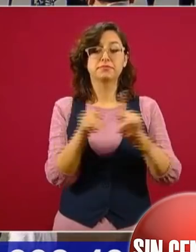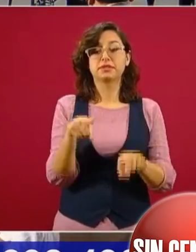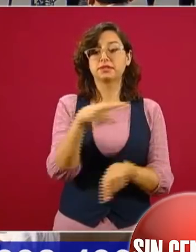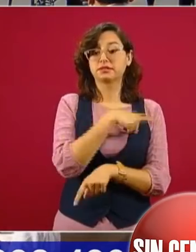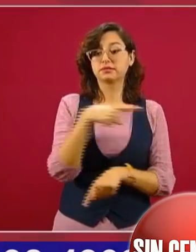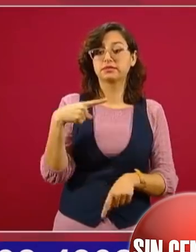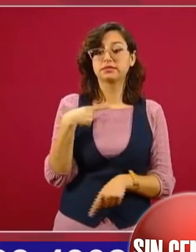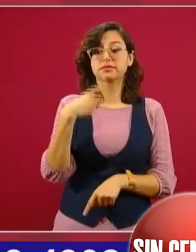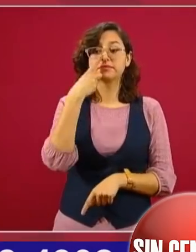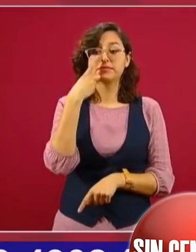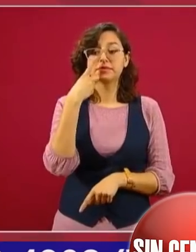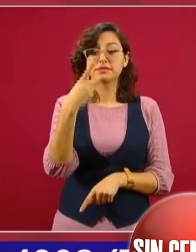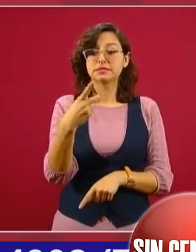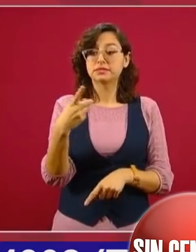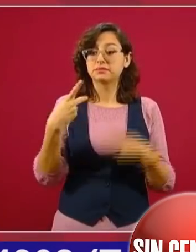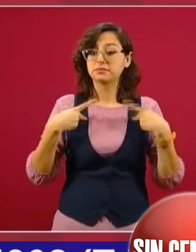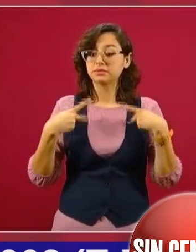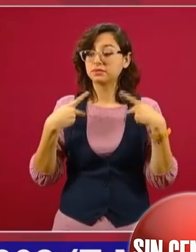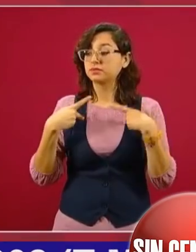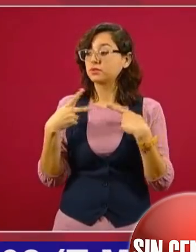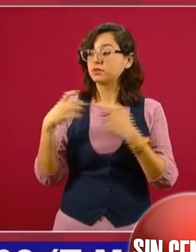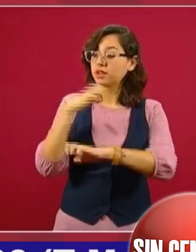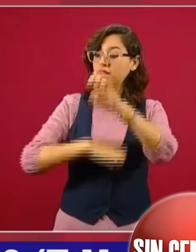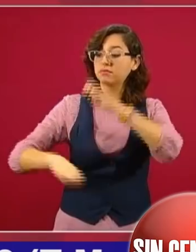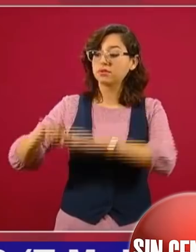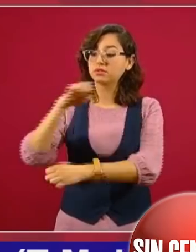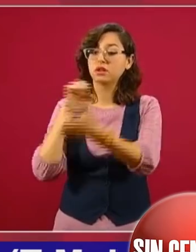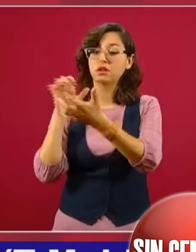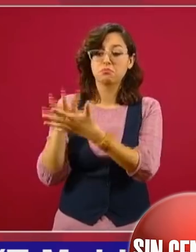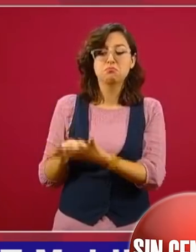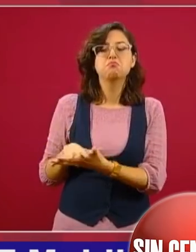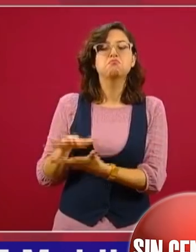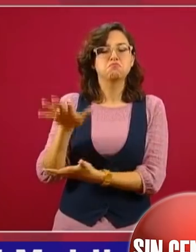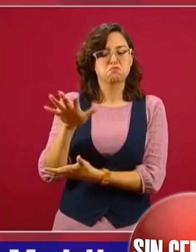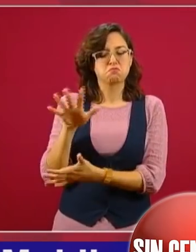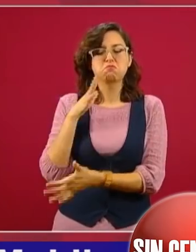empresarios, en su mayoría, apoyan.